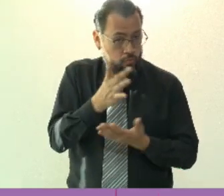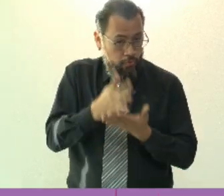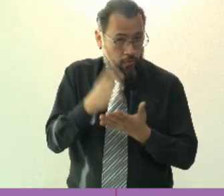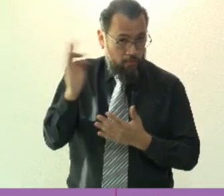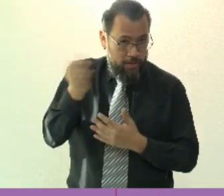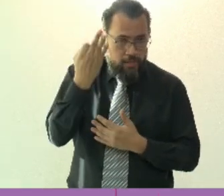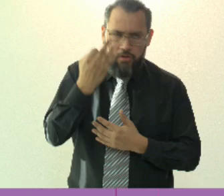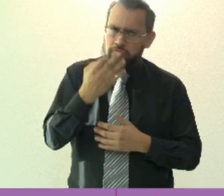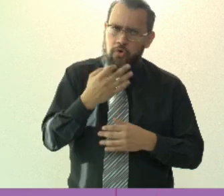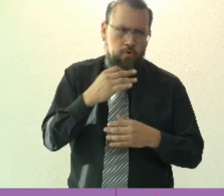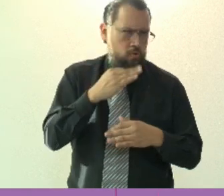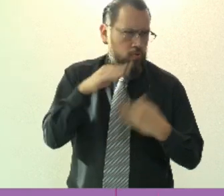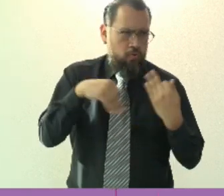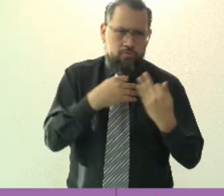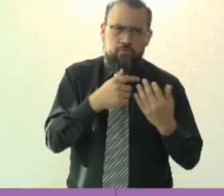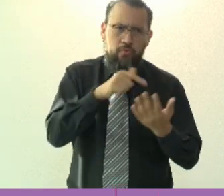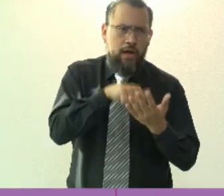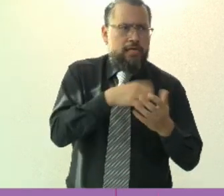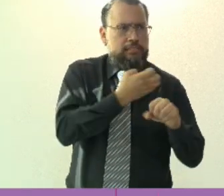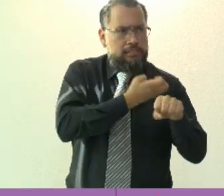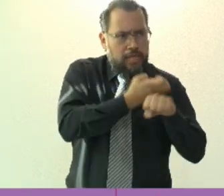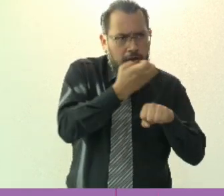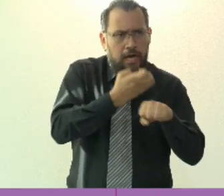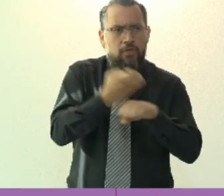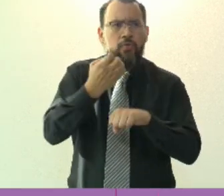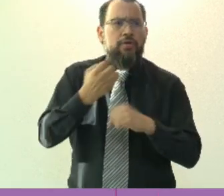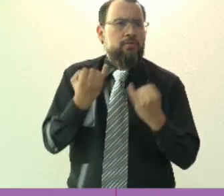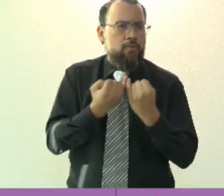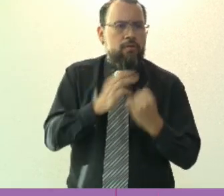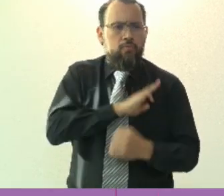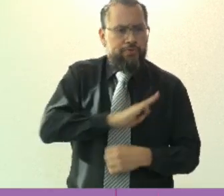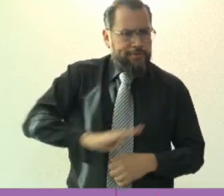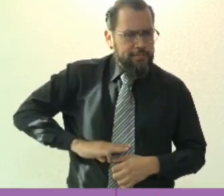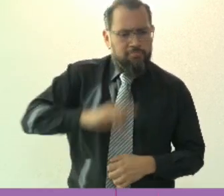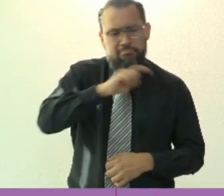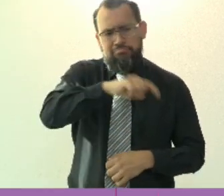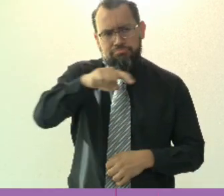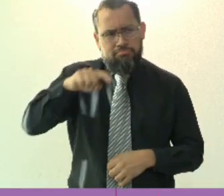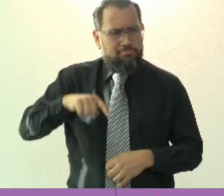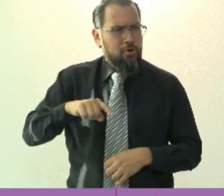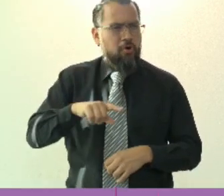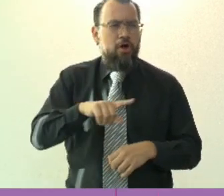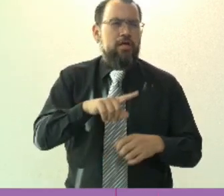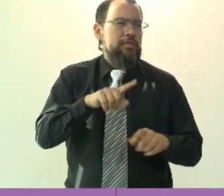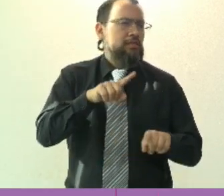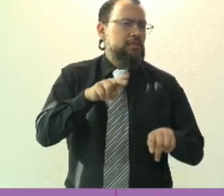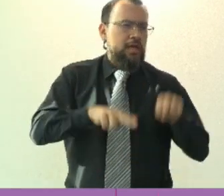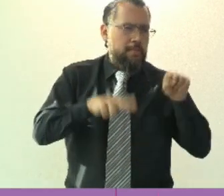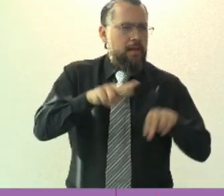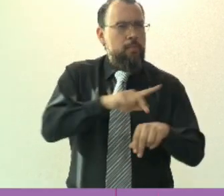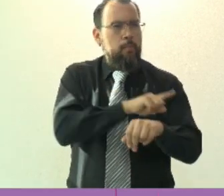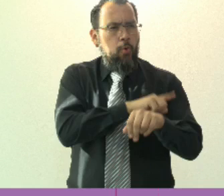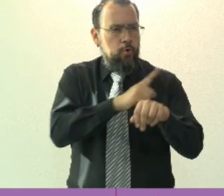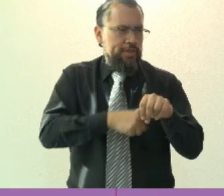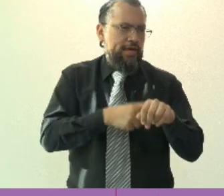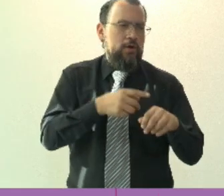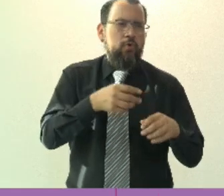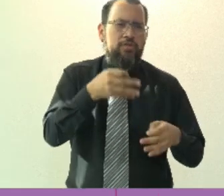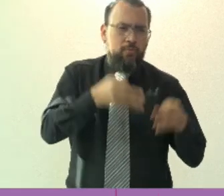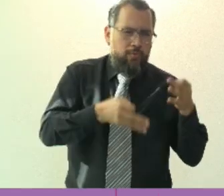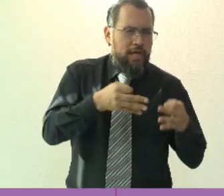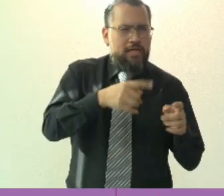del orden estatal y del orden municipal y del poder judicial y de pronto de otras